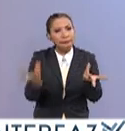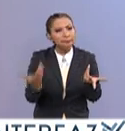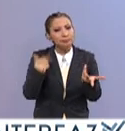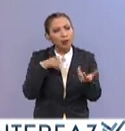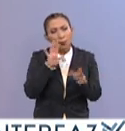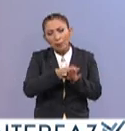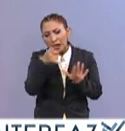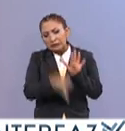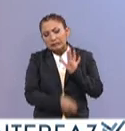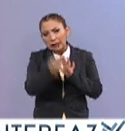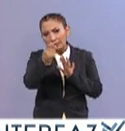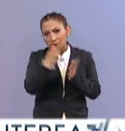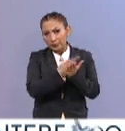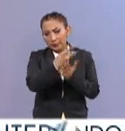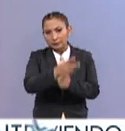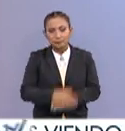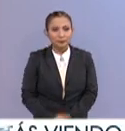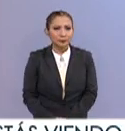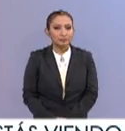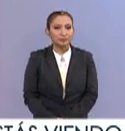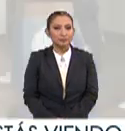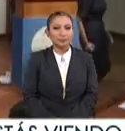un poco más sobre este galardón.